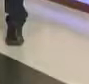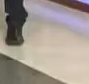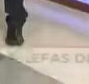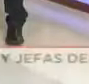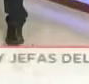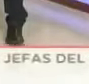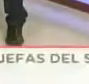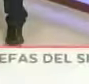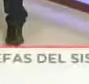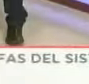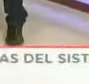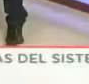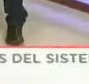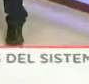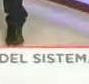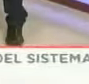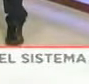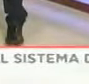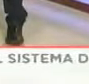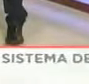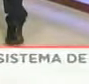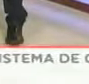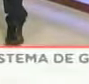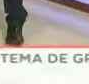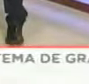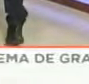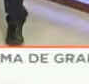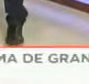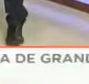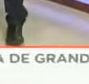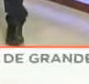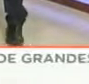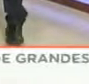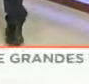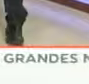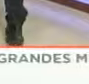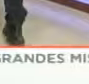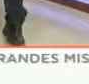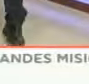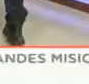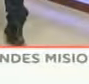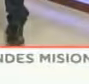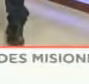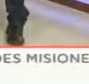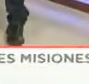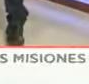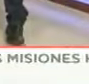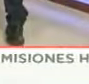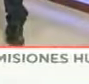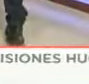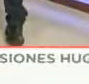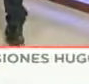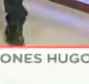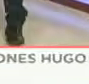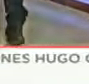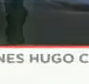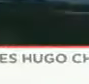5 de la tarde, un minuto, información de actualizada con nuestra compañera María Jiménez, que se encuentra en el Palacio de Miraflores. Adelante.